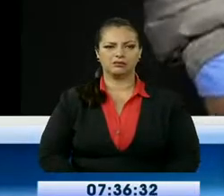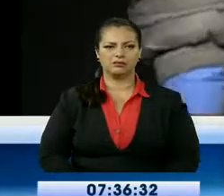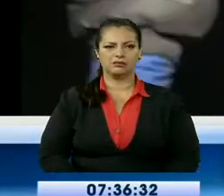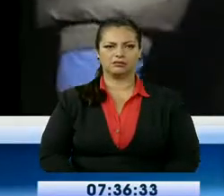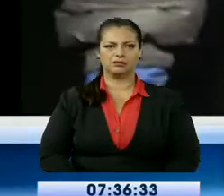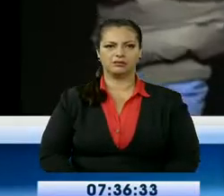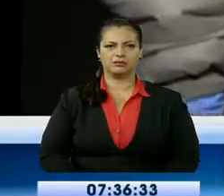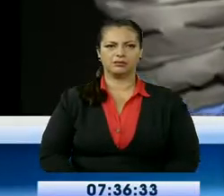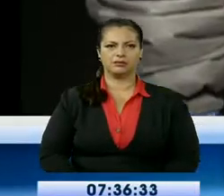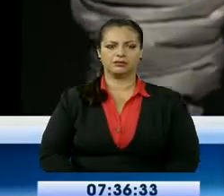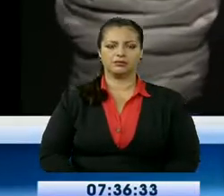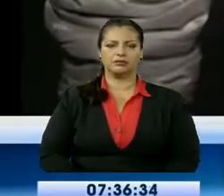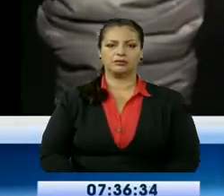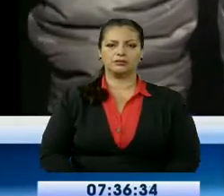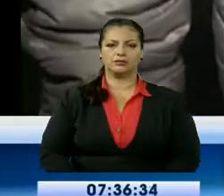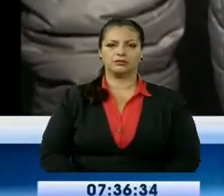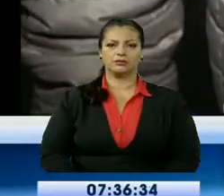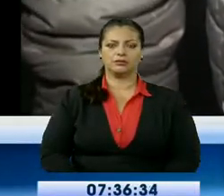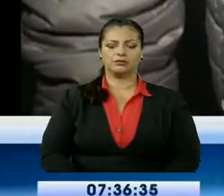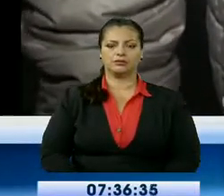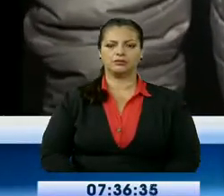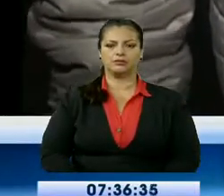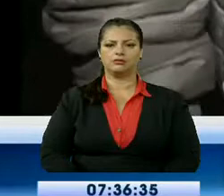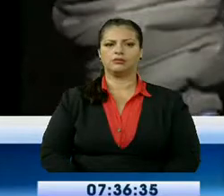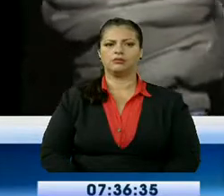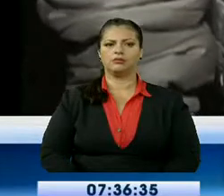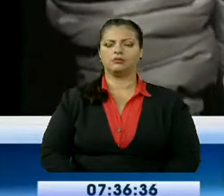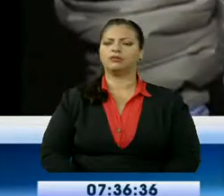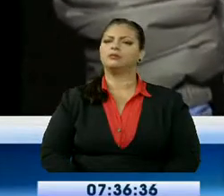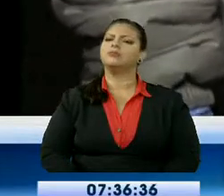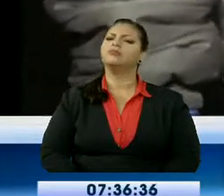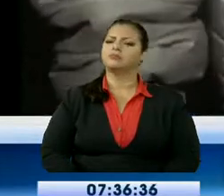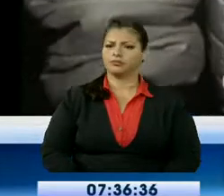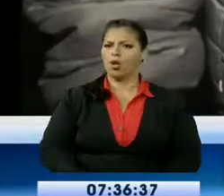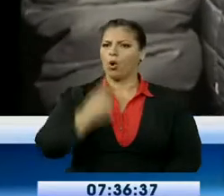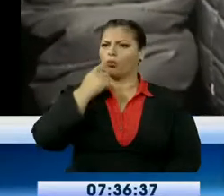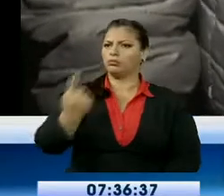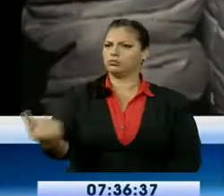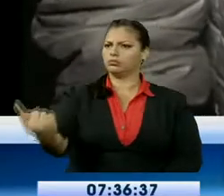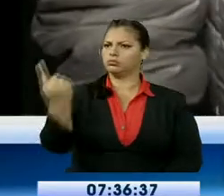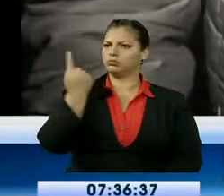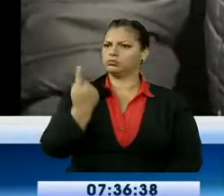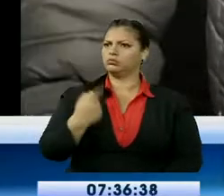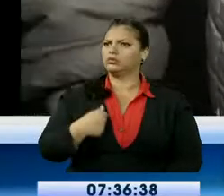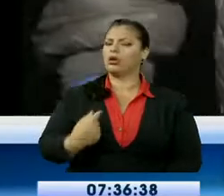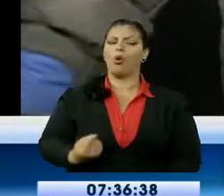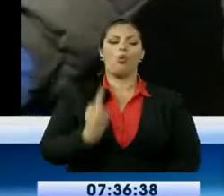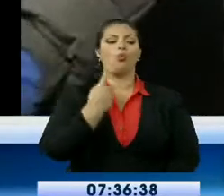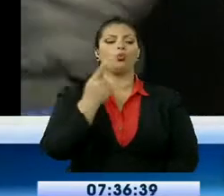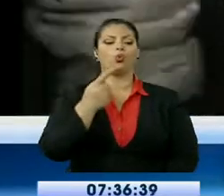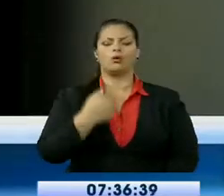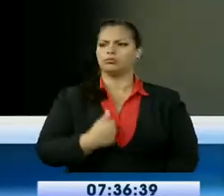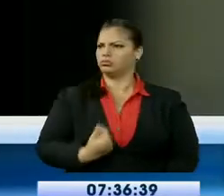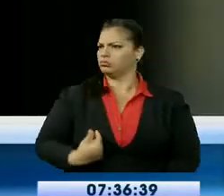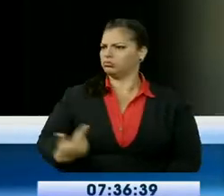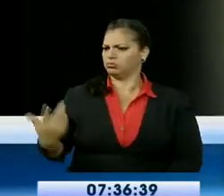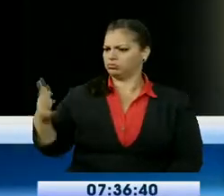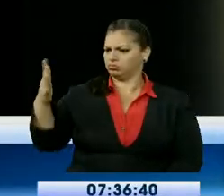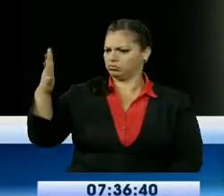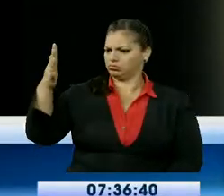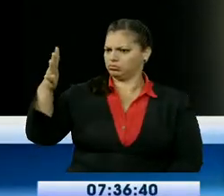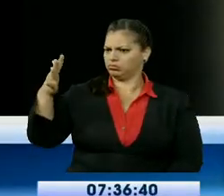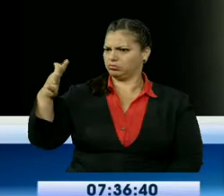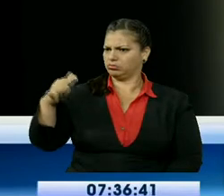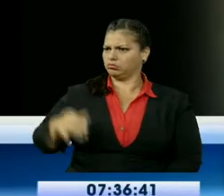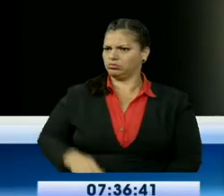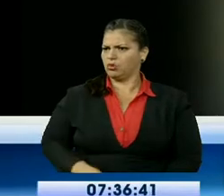Ya. ¿Y ustedes qué le dijeron? Que no, ¿por qué le vamos a dar? Y viene y ¡boom! En el hospital